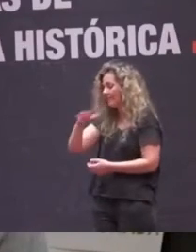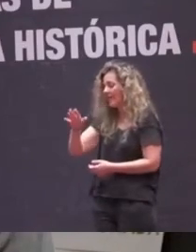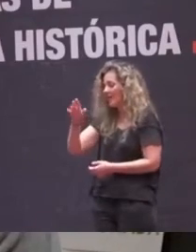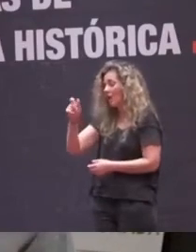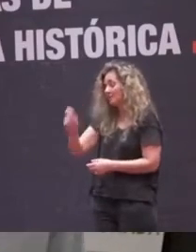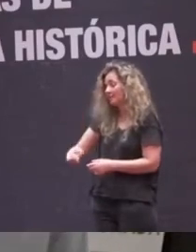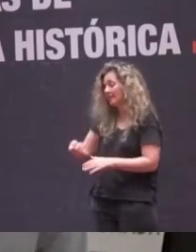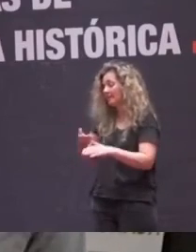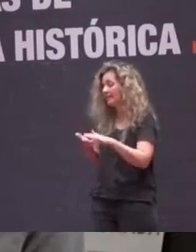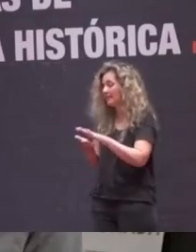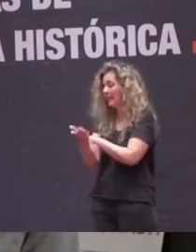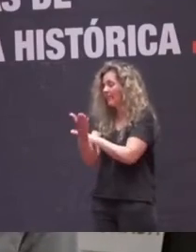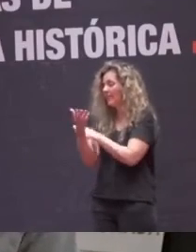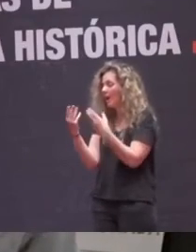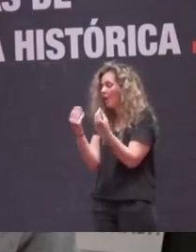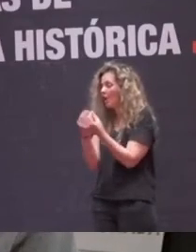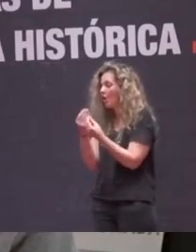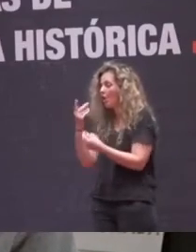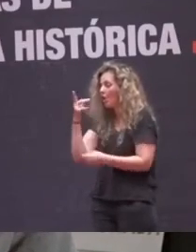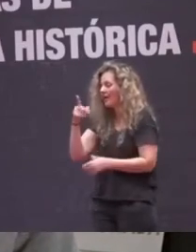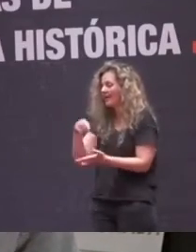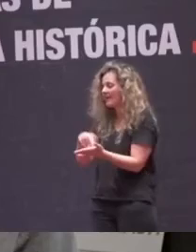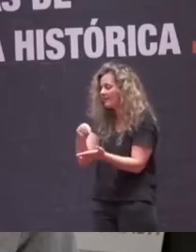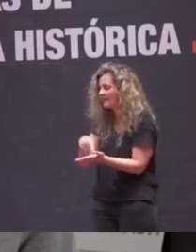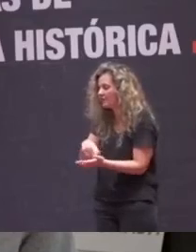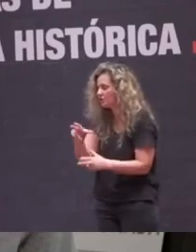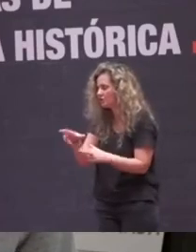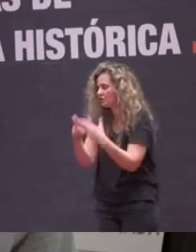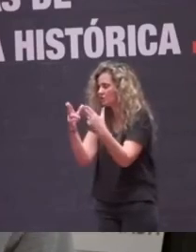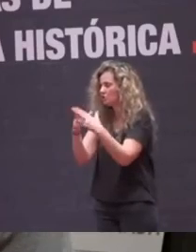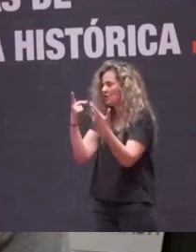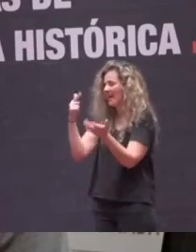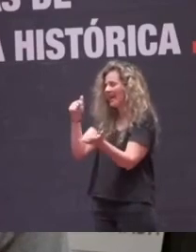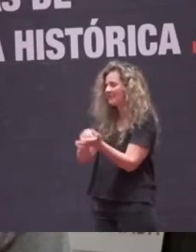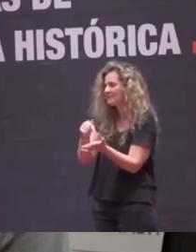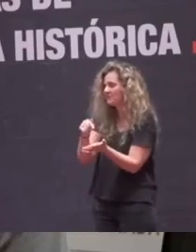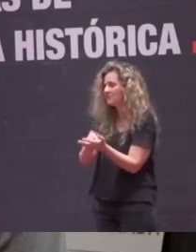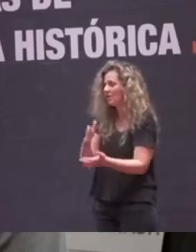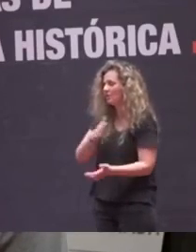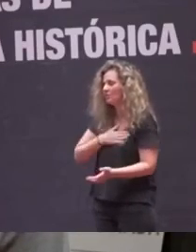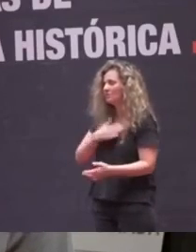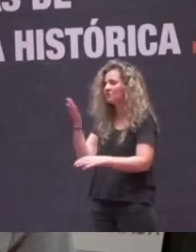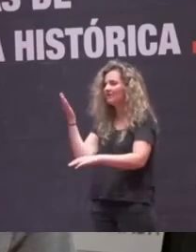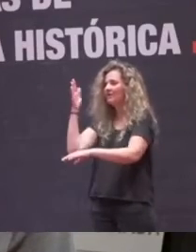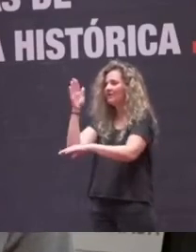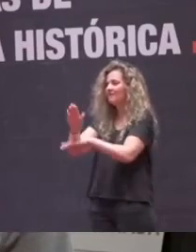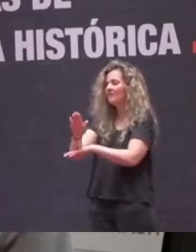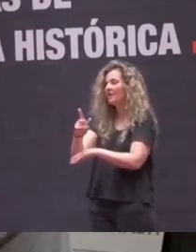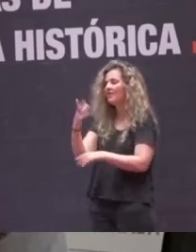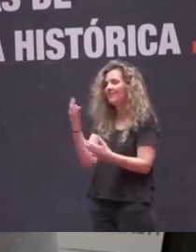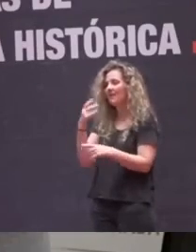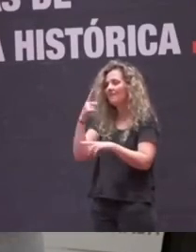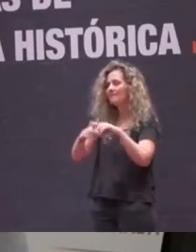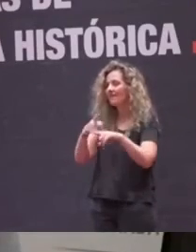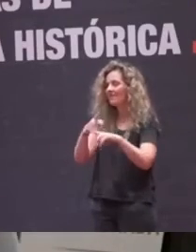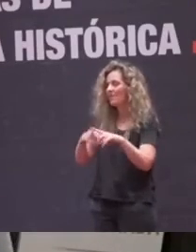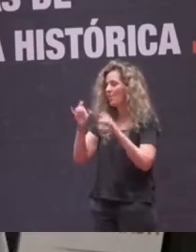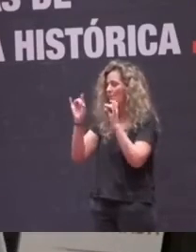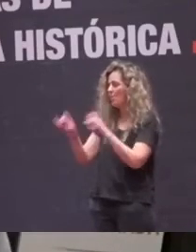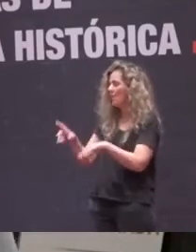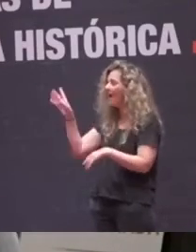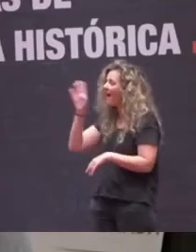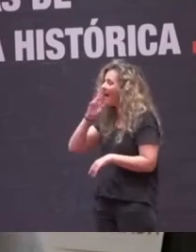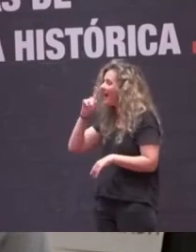agora, acompañada con reivindicación social e exixindo aos nosos representantes que tomen medidas como esa, que acaba de